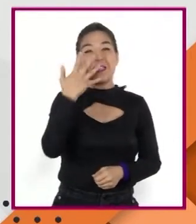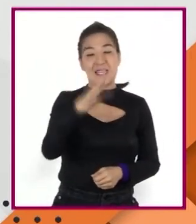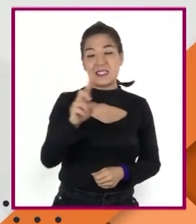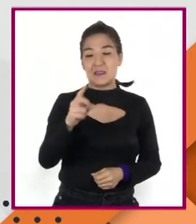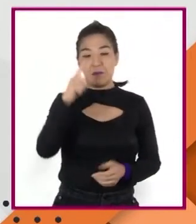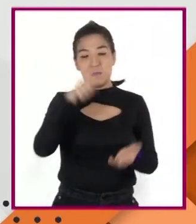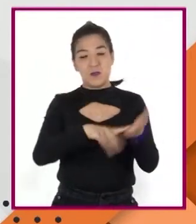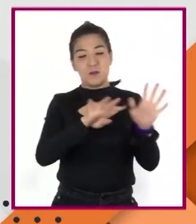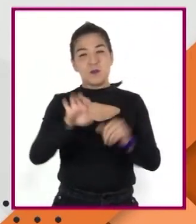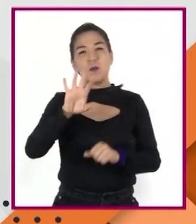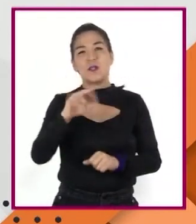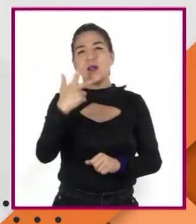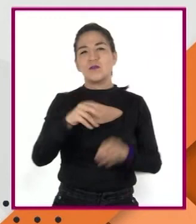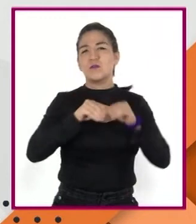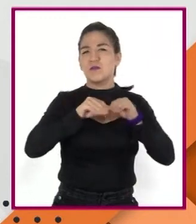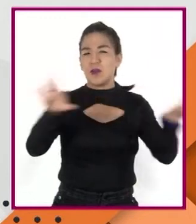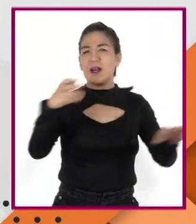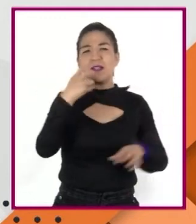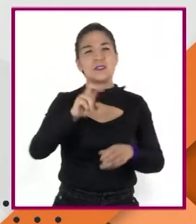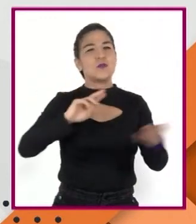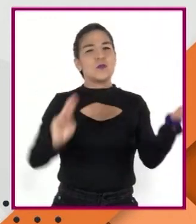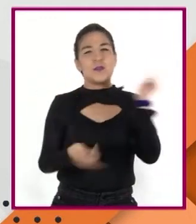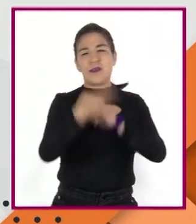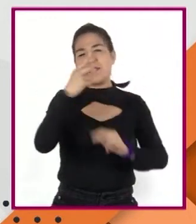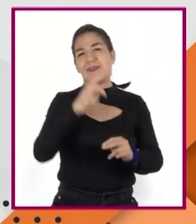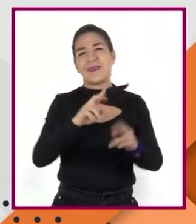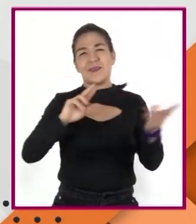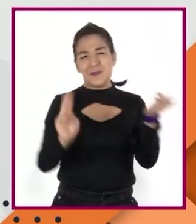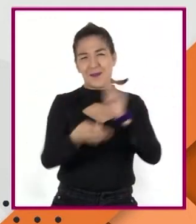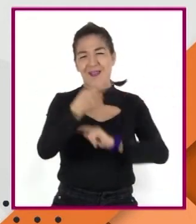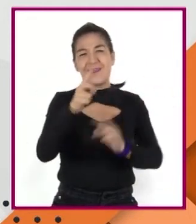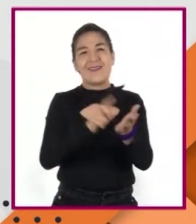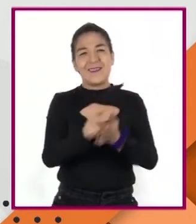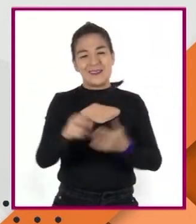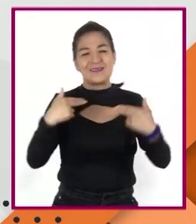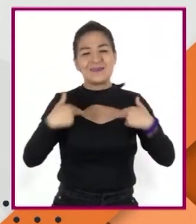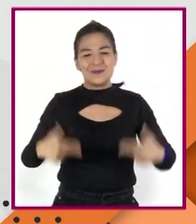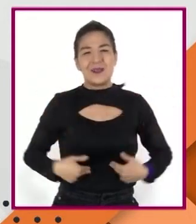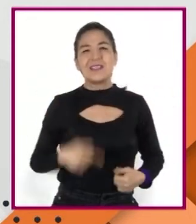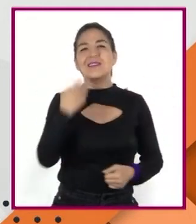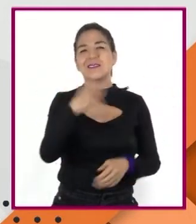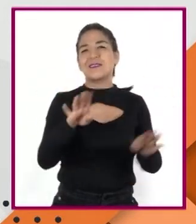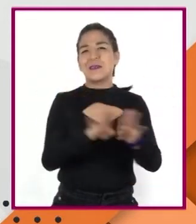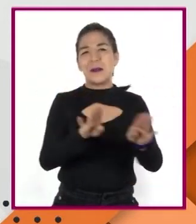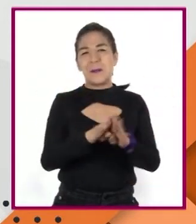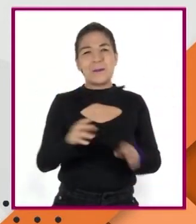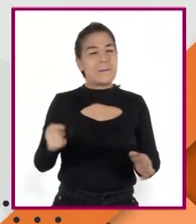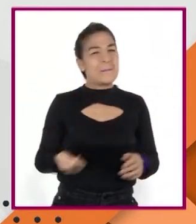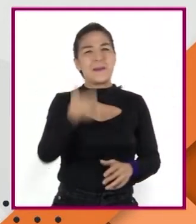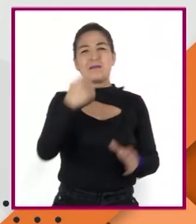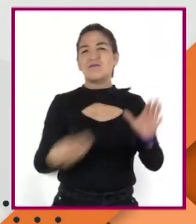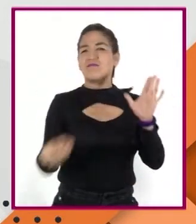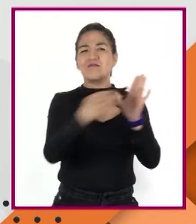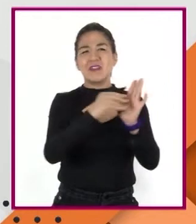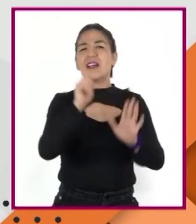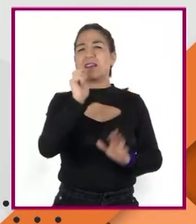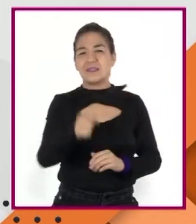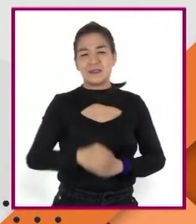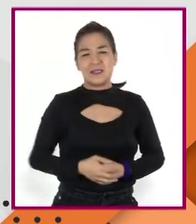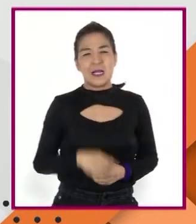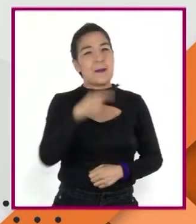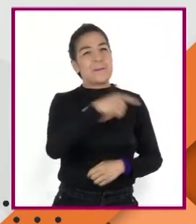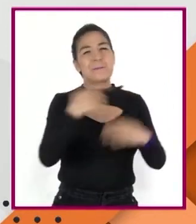1948 la Declaración Universal de los Derechos Humanos, que estableció por primera vez, que estos